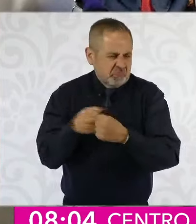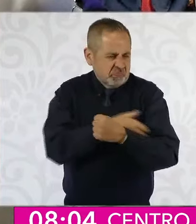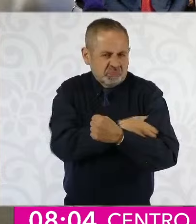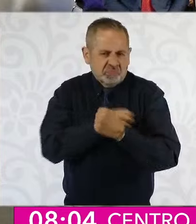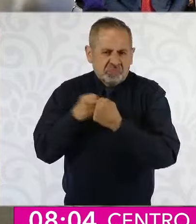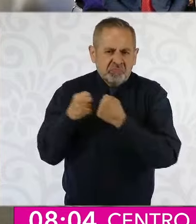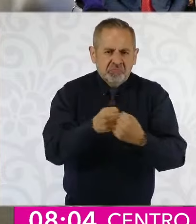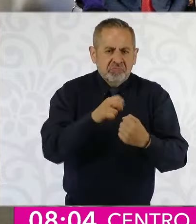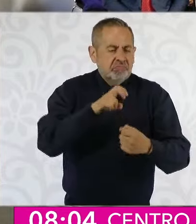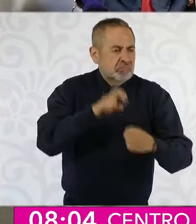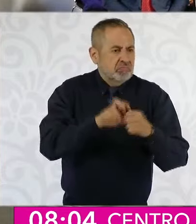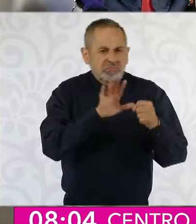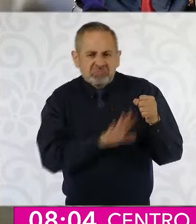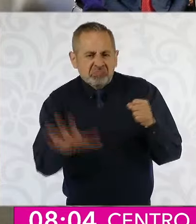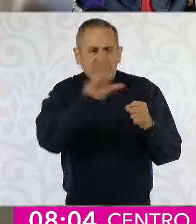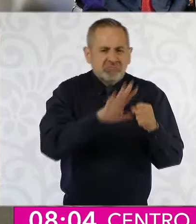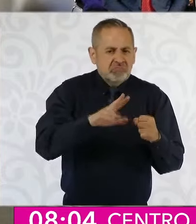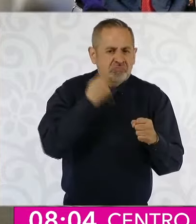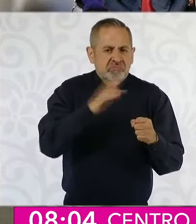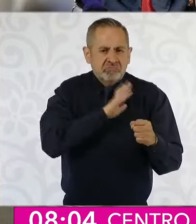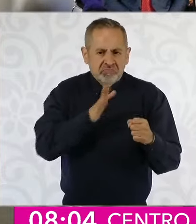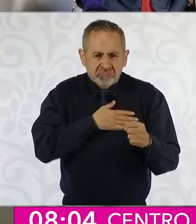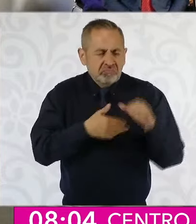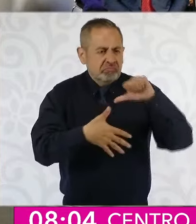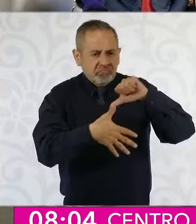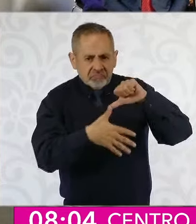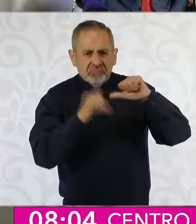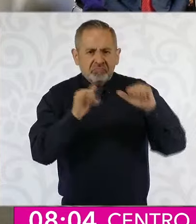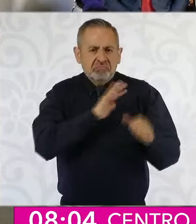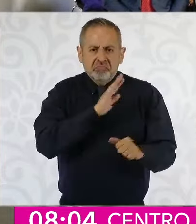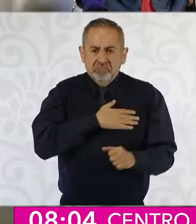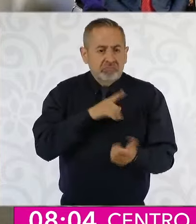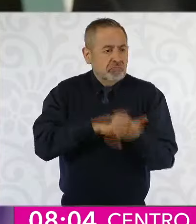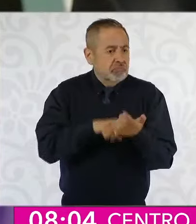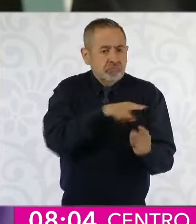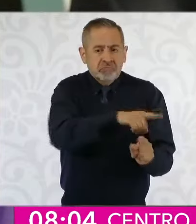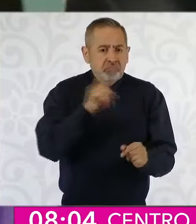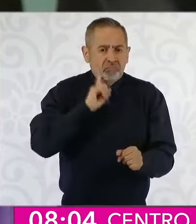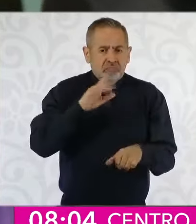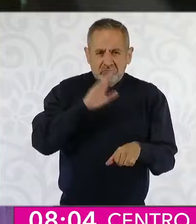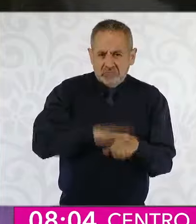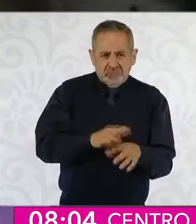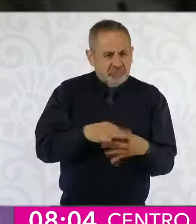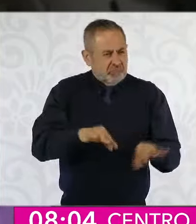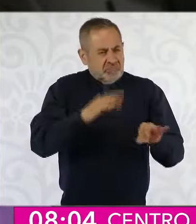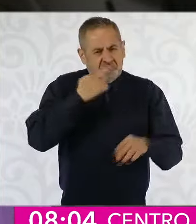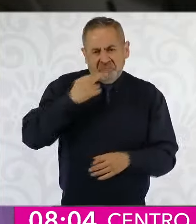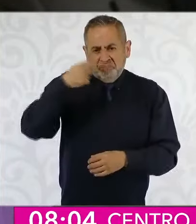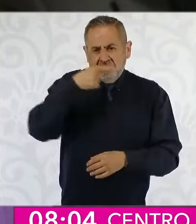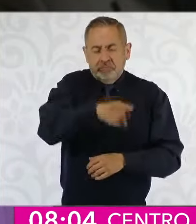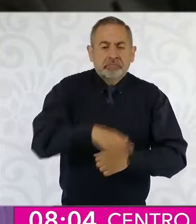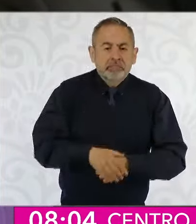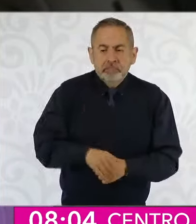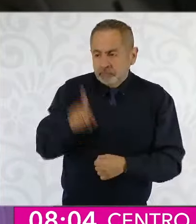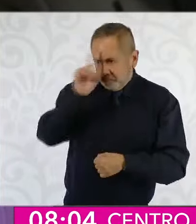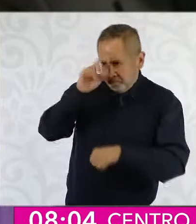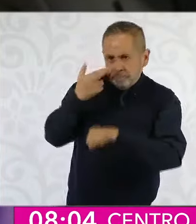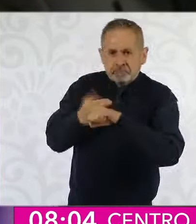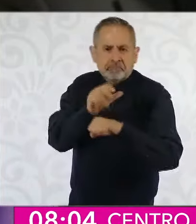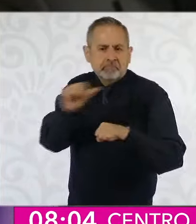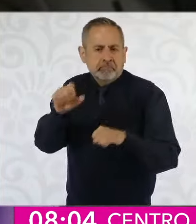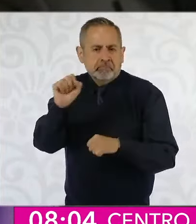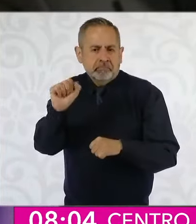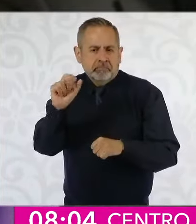de todo Forbes español, digamos, que incluye América Latina y España. Es consejera de Banco Santander,